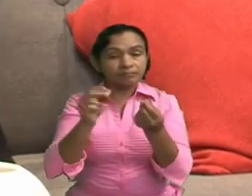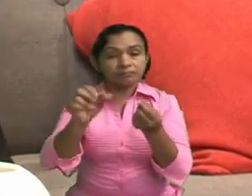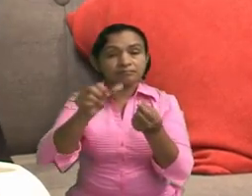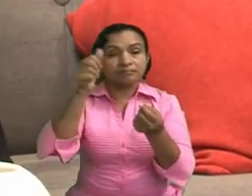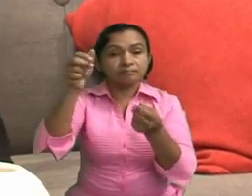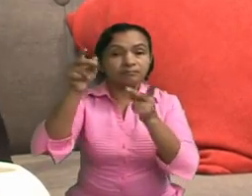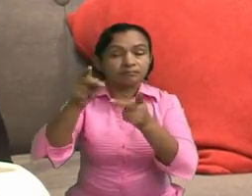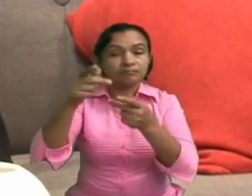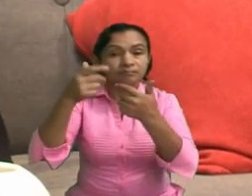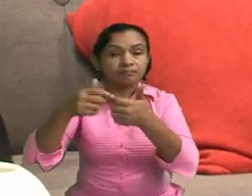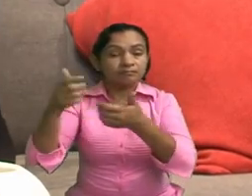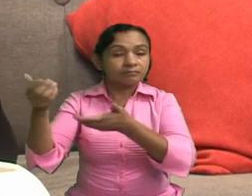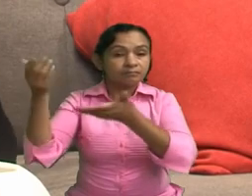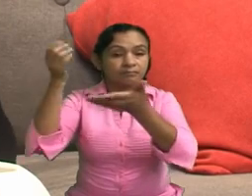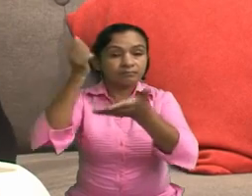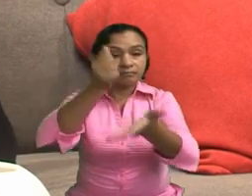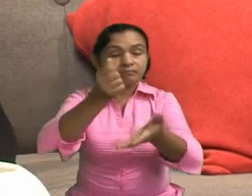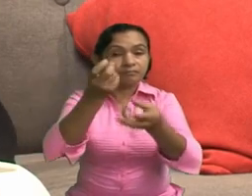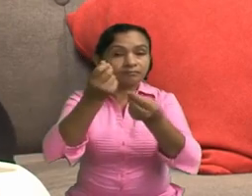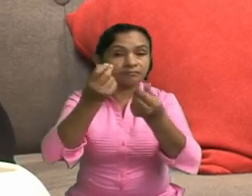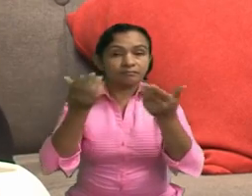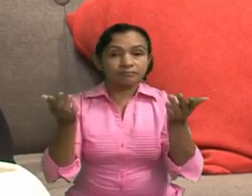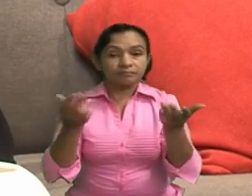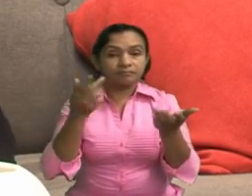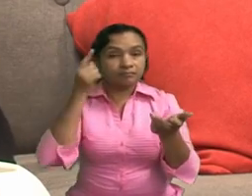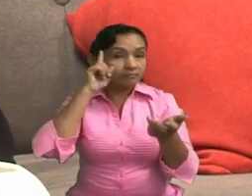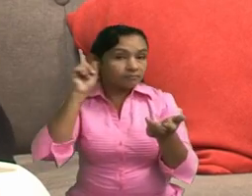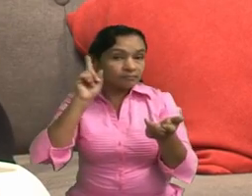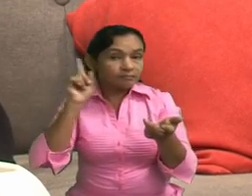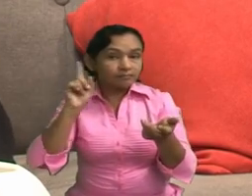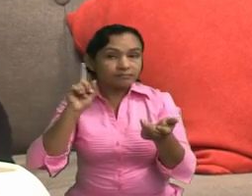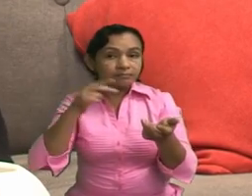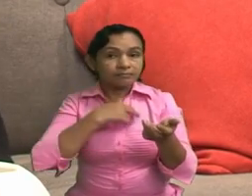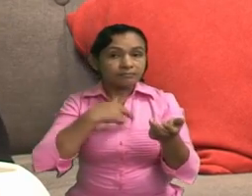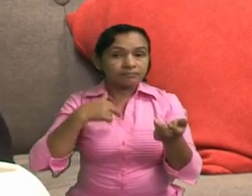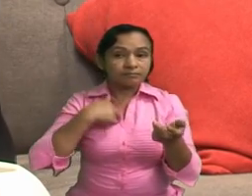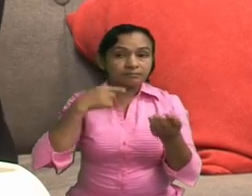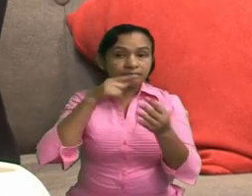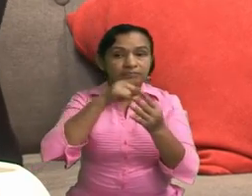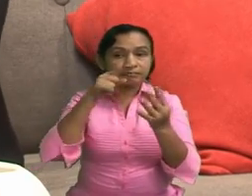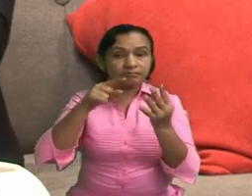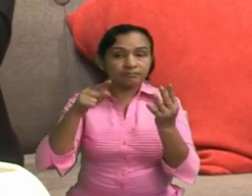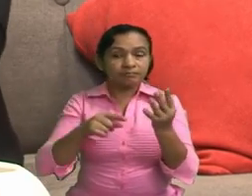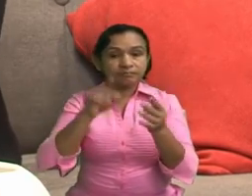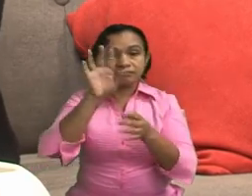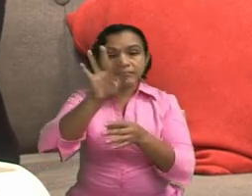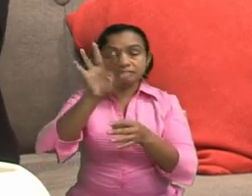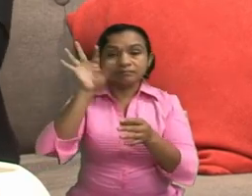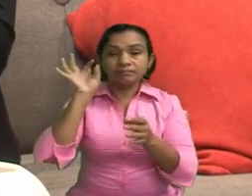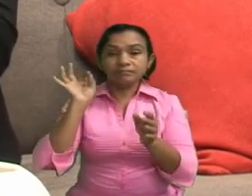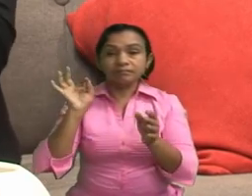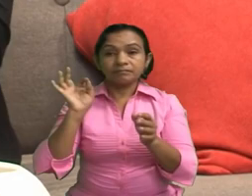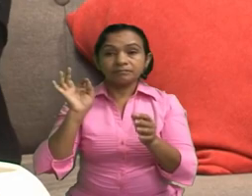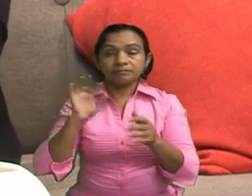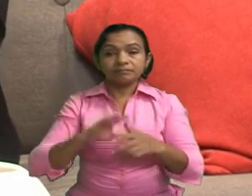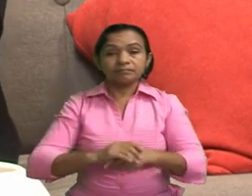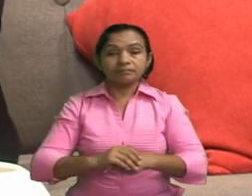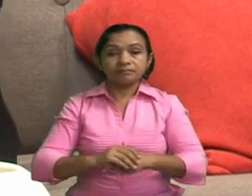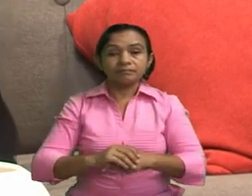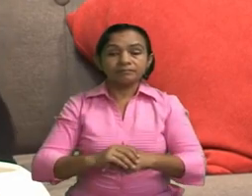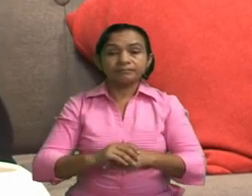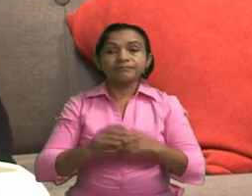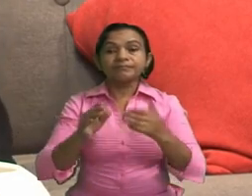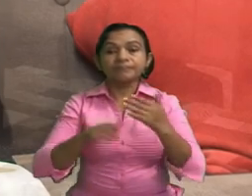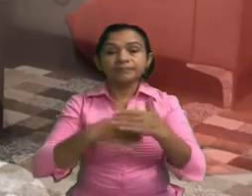entidad financiera que no se sabe porque se somete a todo un proceso también de selección en su momento. Y